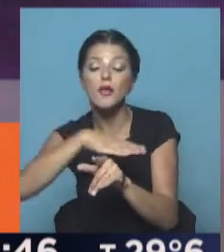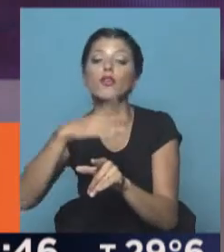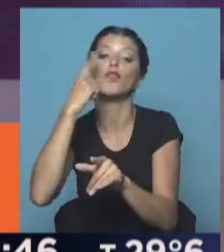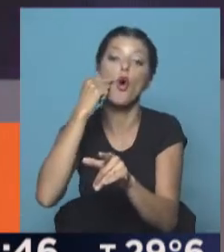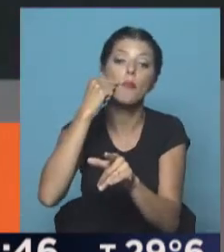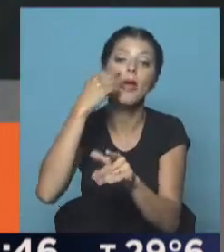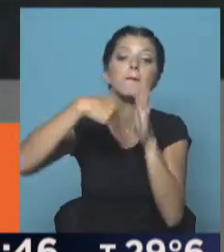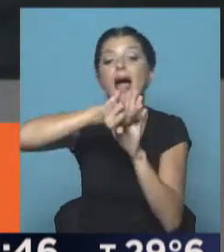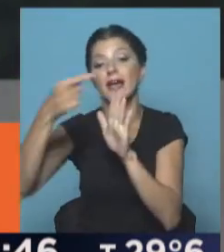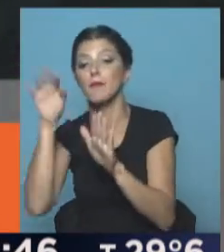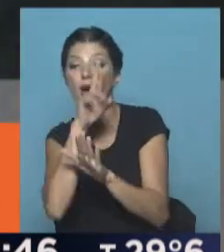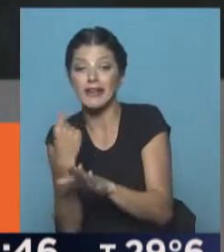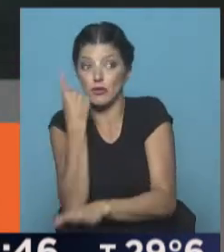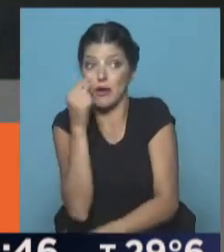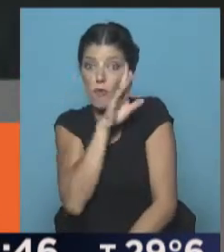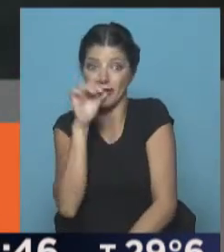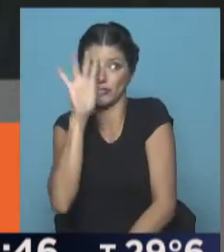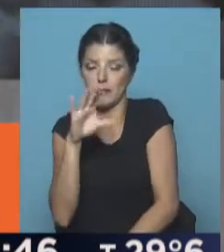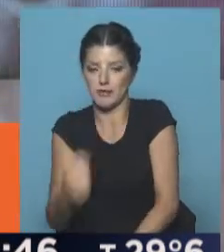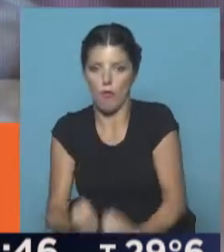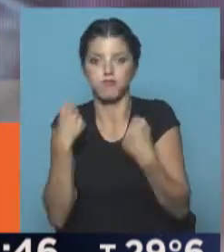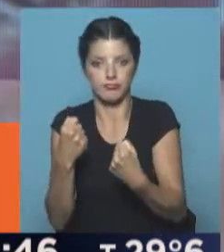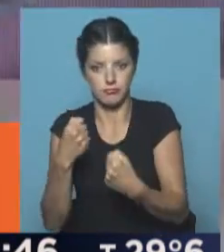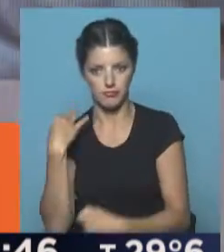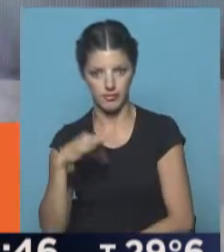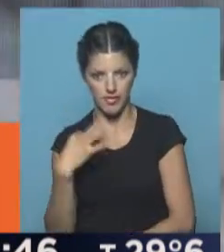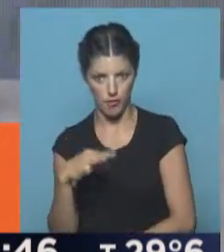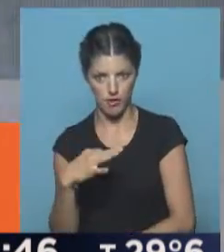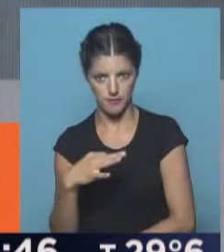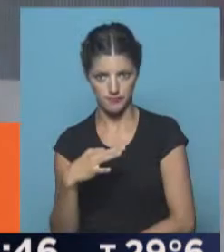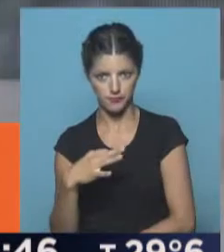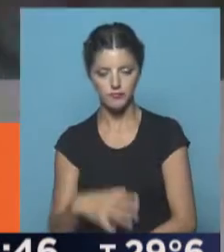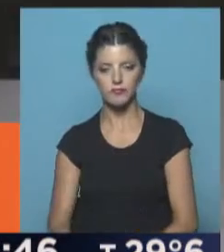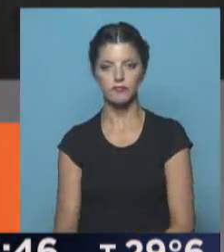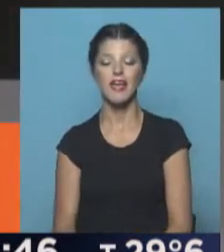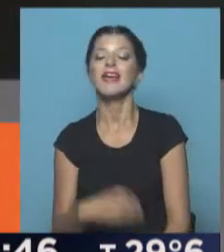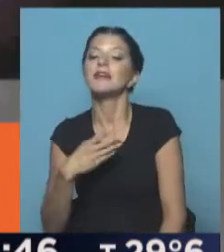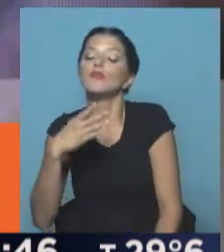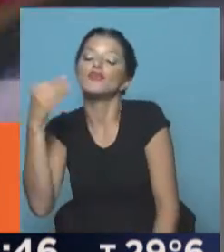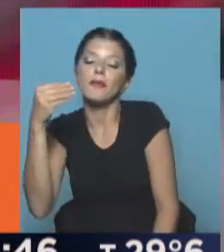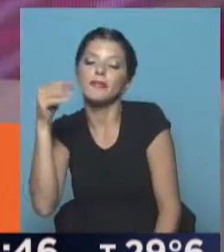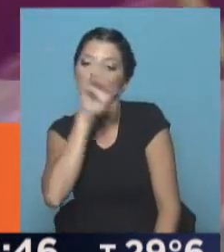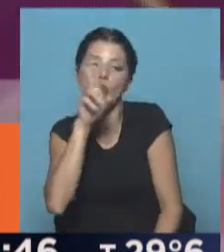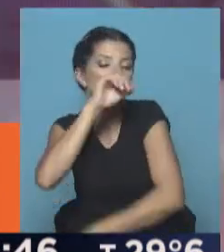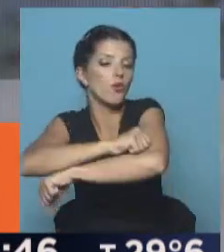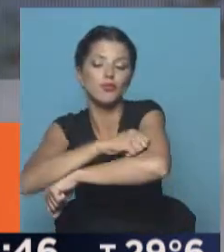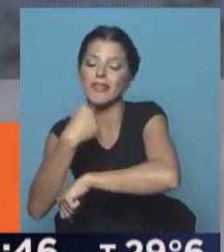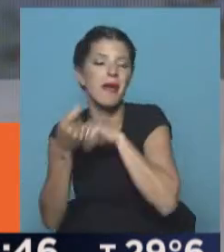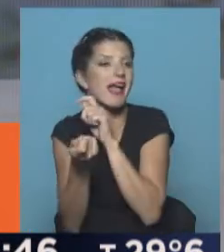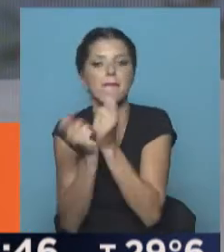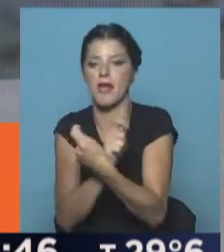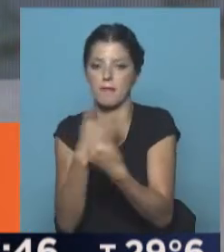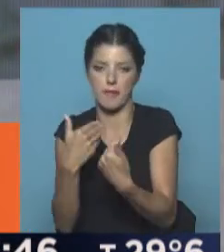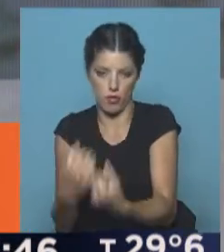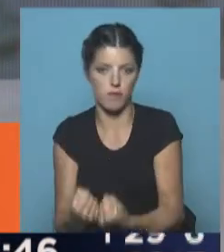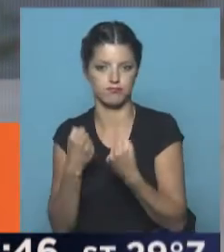es una mujer la que se tiene que imponer a esa mayoría, muchas veces tiene que torcer su actitud justamente para tomar